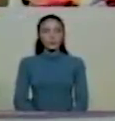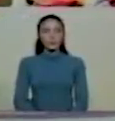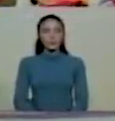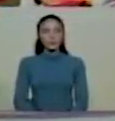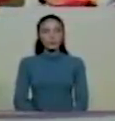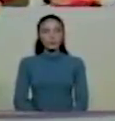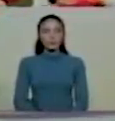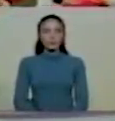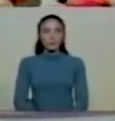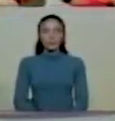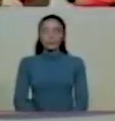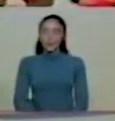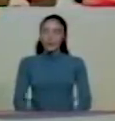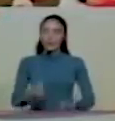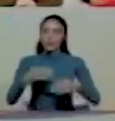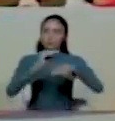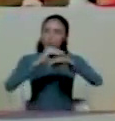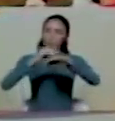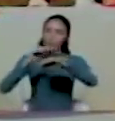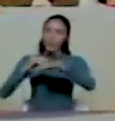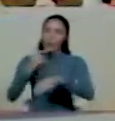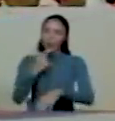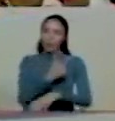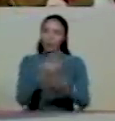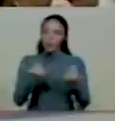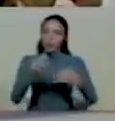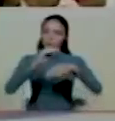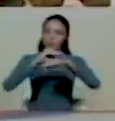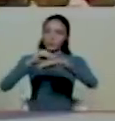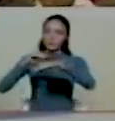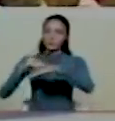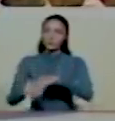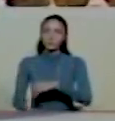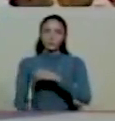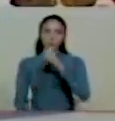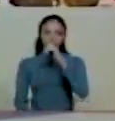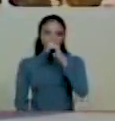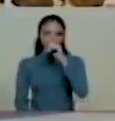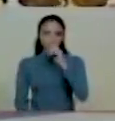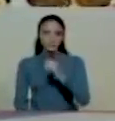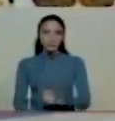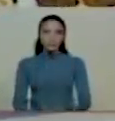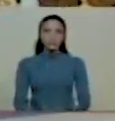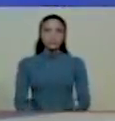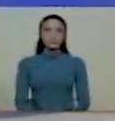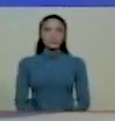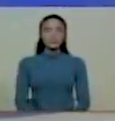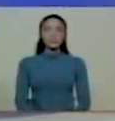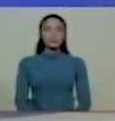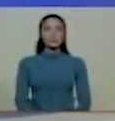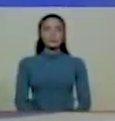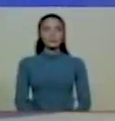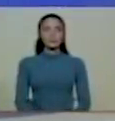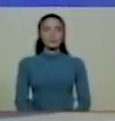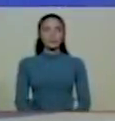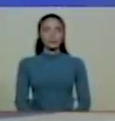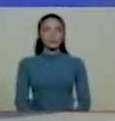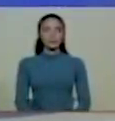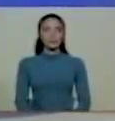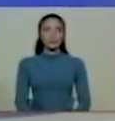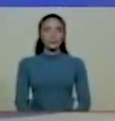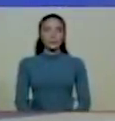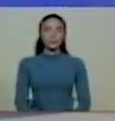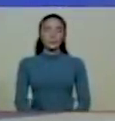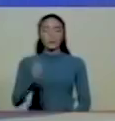Es el llamado que yo vengo a hacerle, la convocatoria que vengo a hacerle. Es la convocatoria